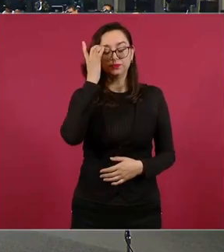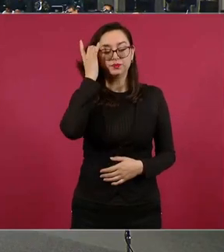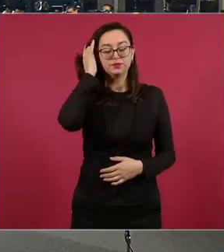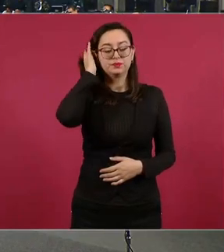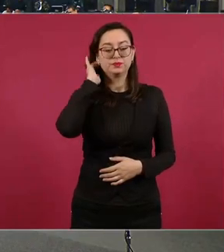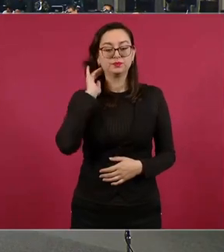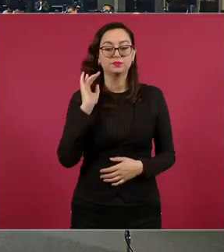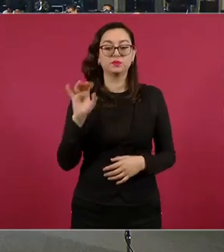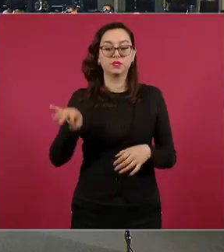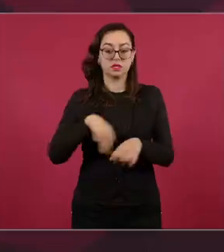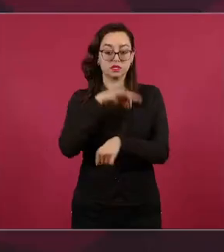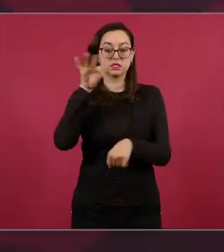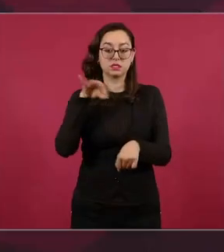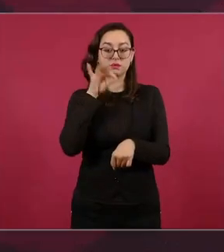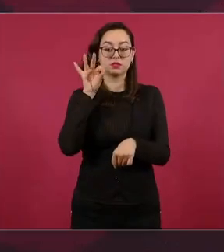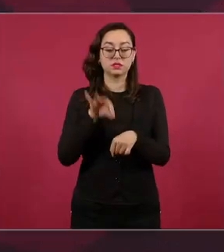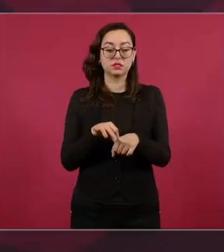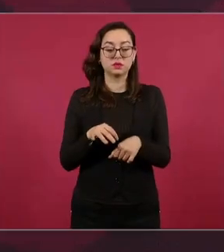Chilpancinco.